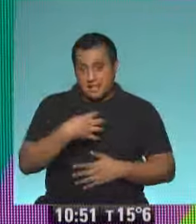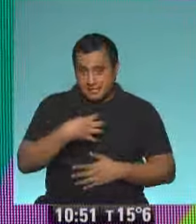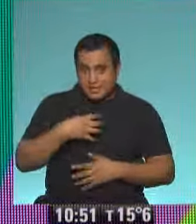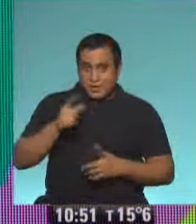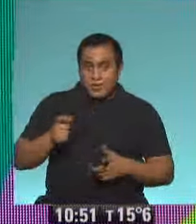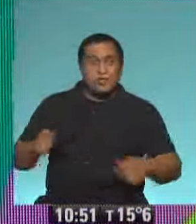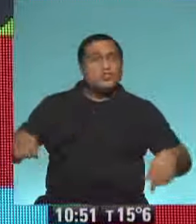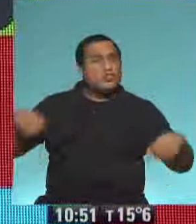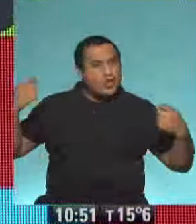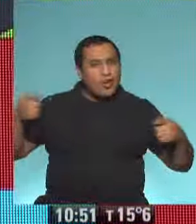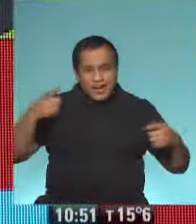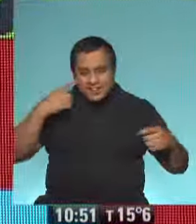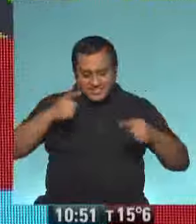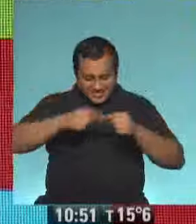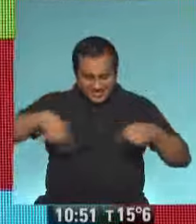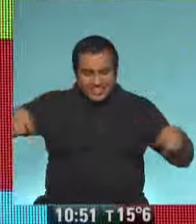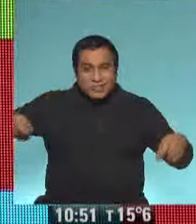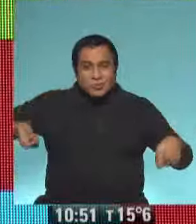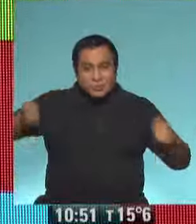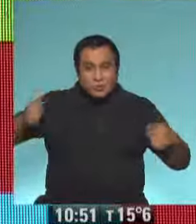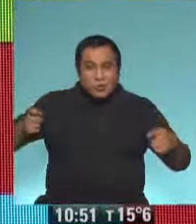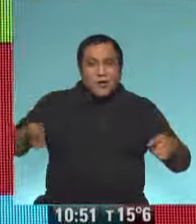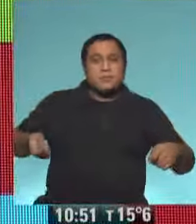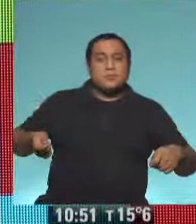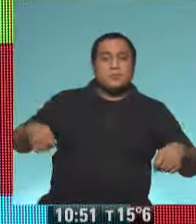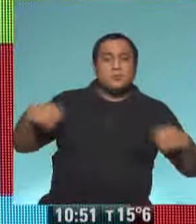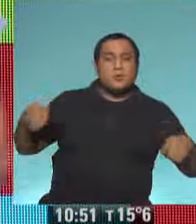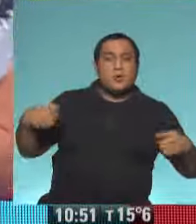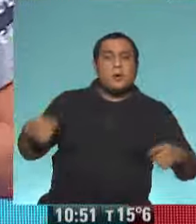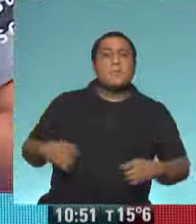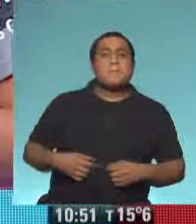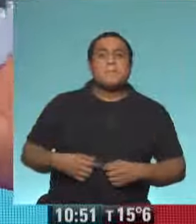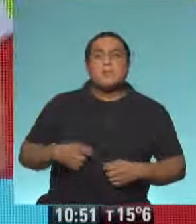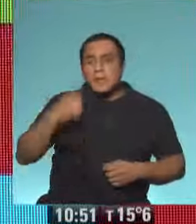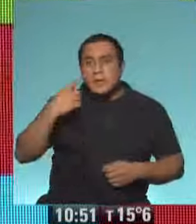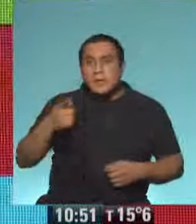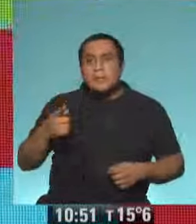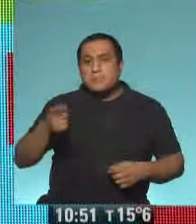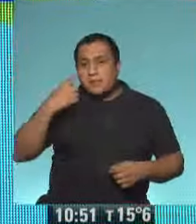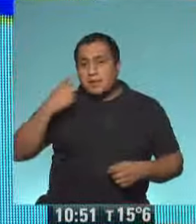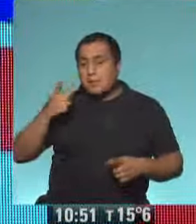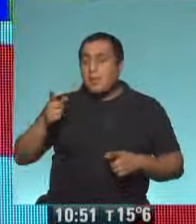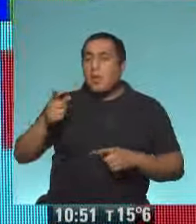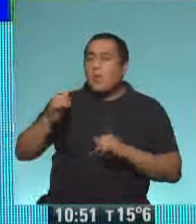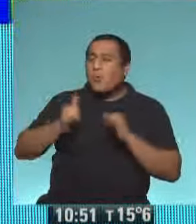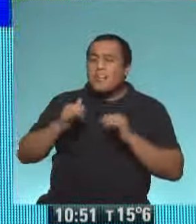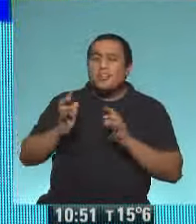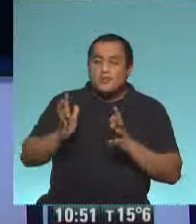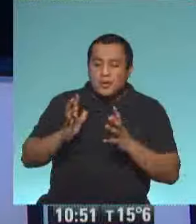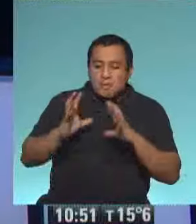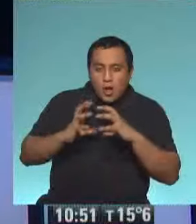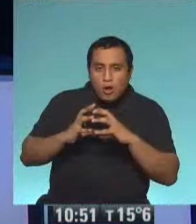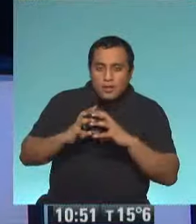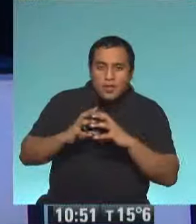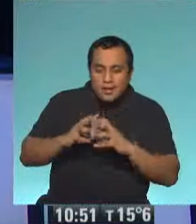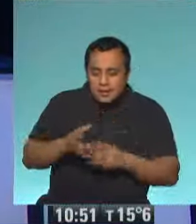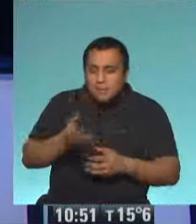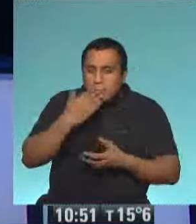tenemos una soga hablando de los juegos de los recreos, ¿no? Que son tantos. Te escuchaba hablar de la pelotita que armaban